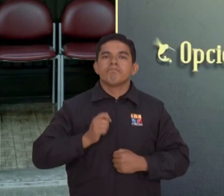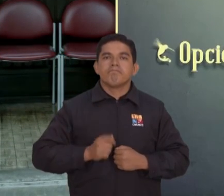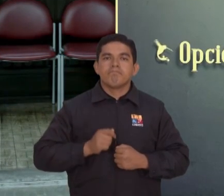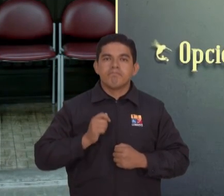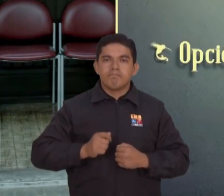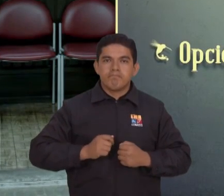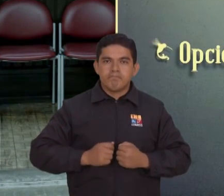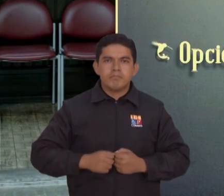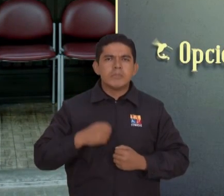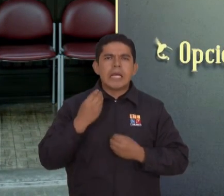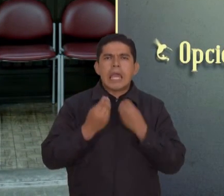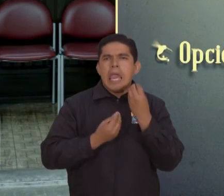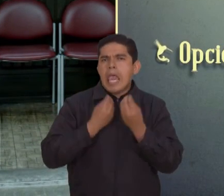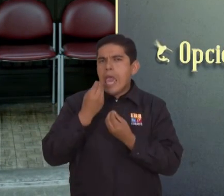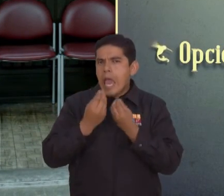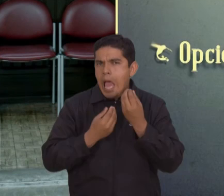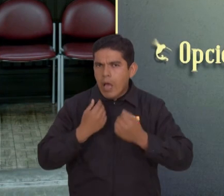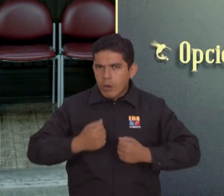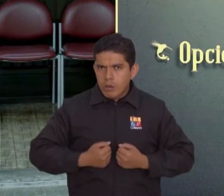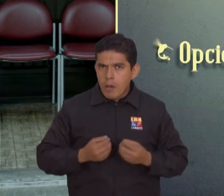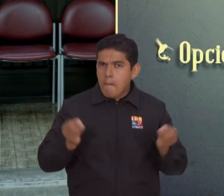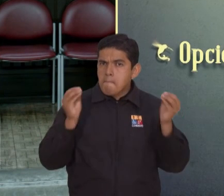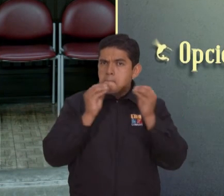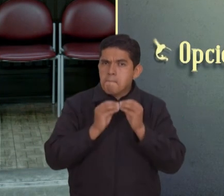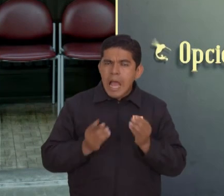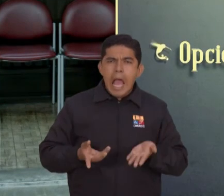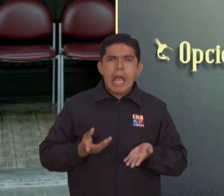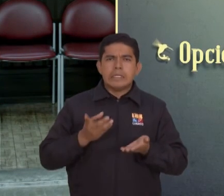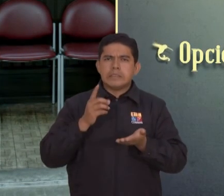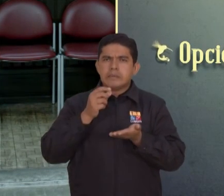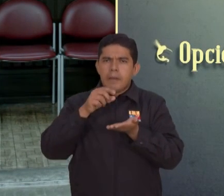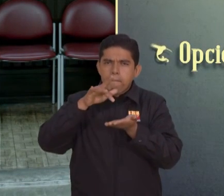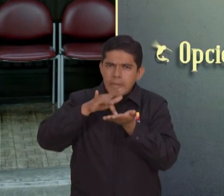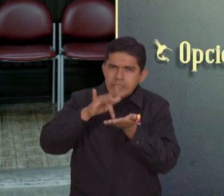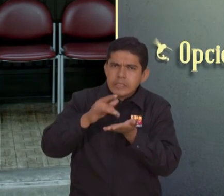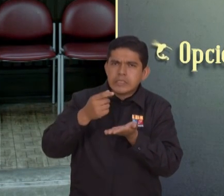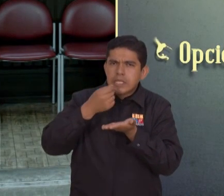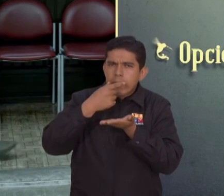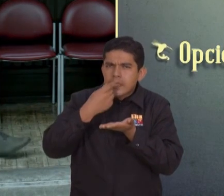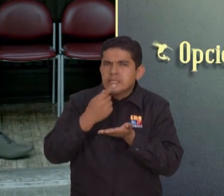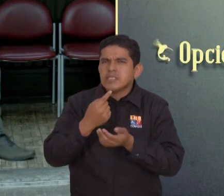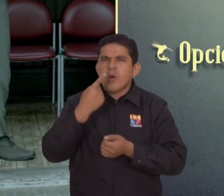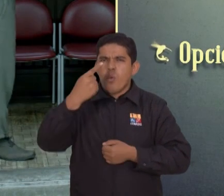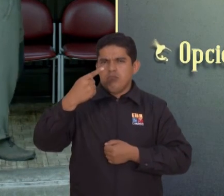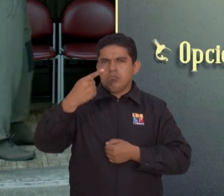¿Qué debe hacer Juan para conseguir más medicina para su mamá? Opción 1.